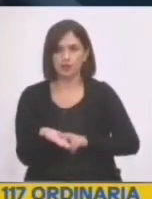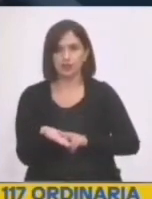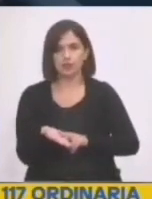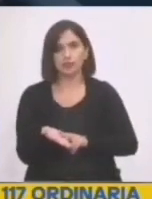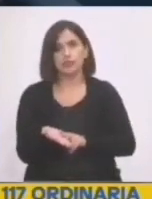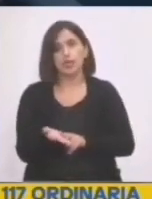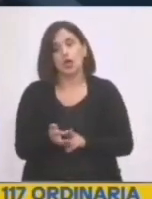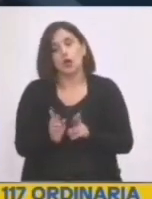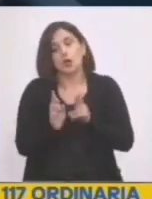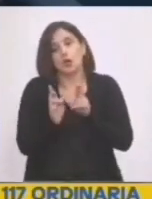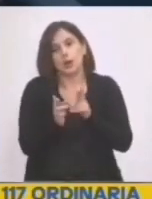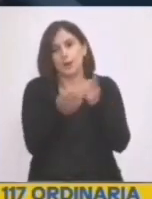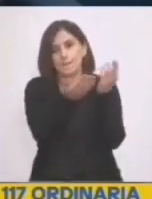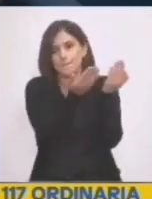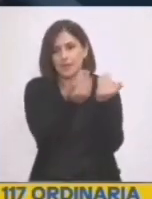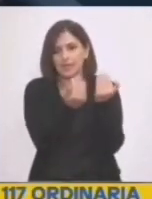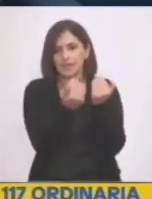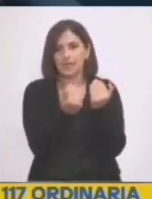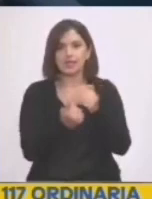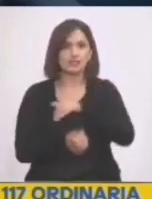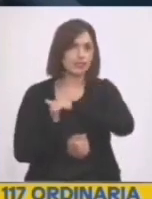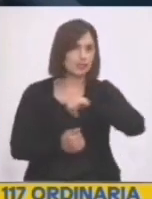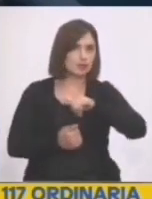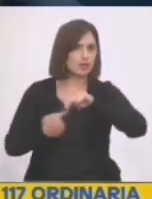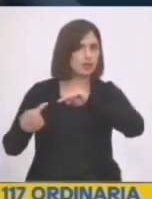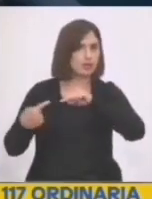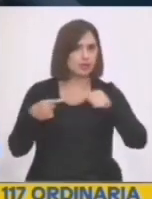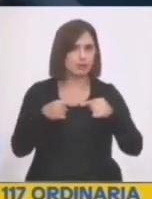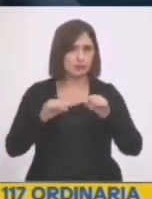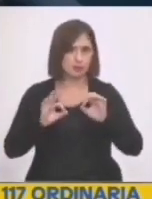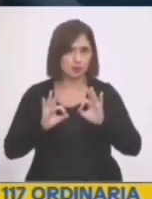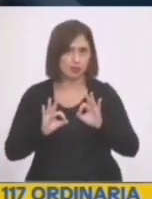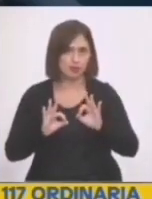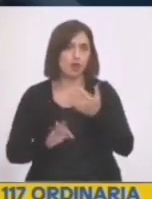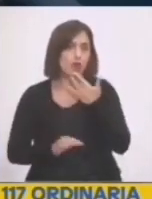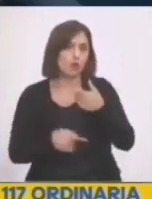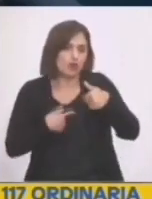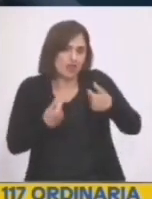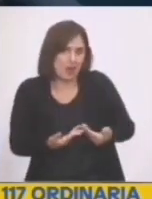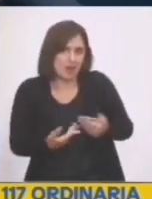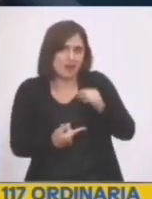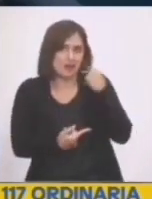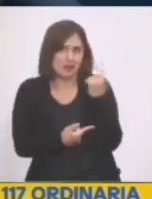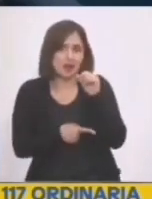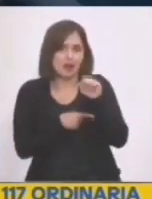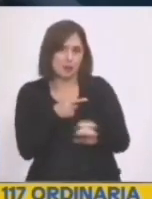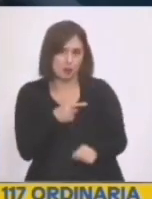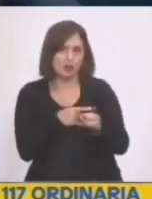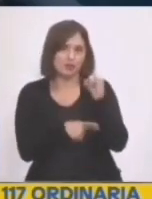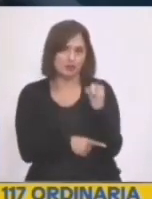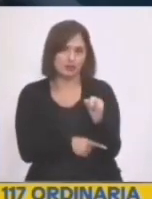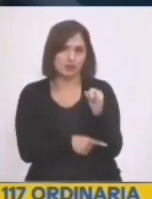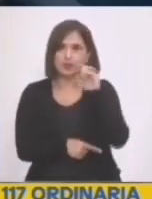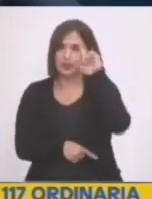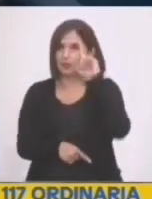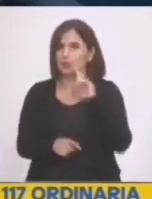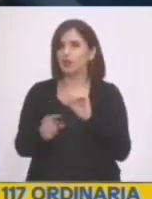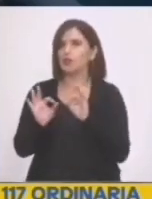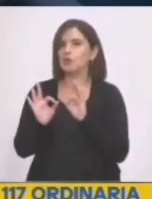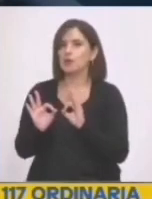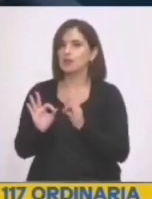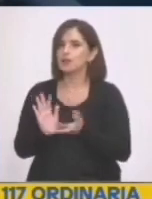la esperanza de que en el debate en particular porque vamos a probar este proyecto en general en el debate en particular